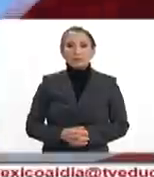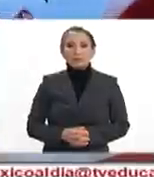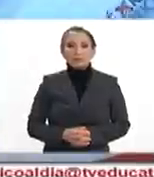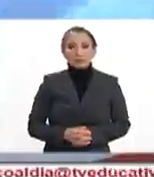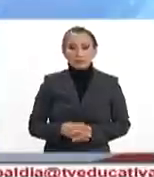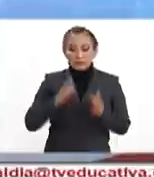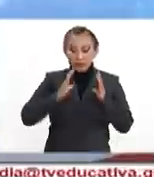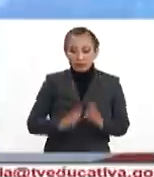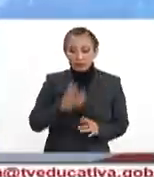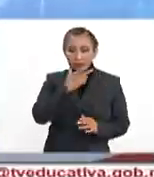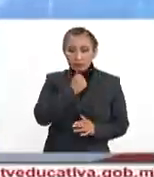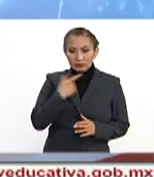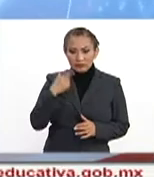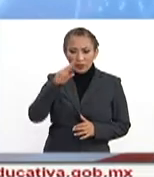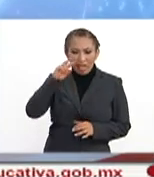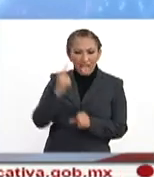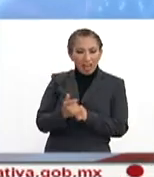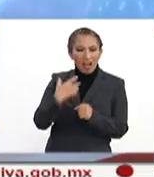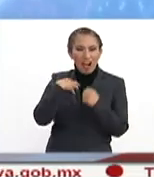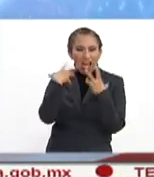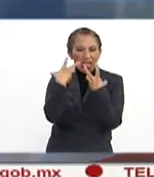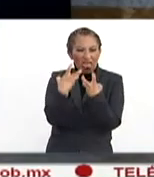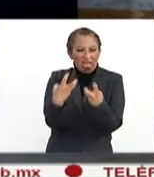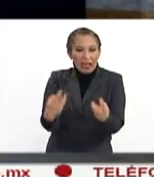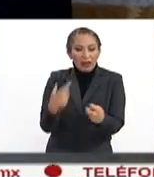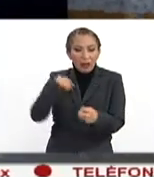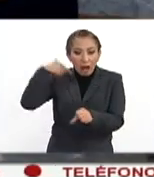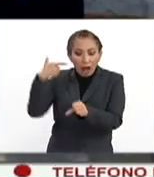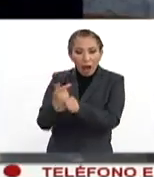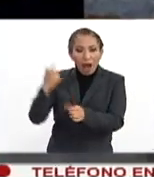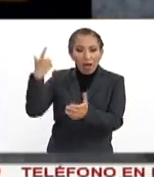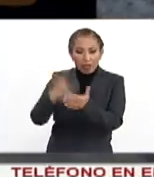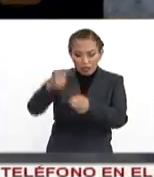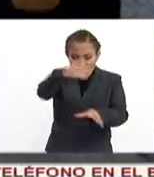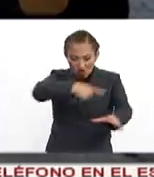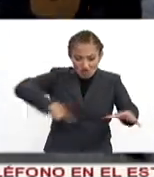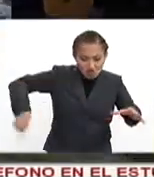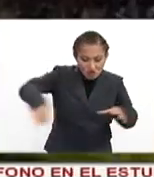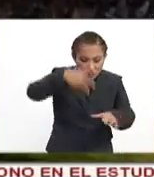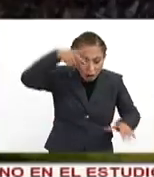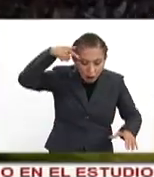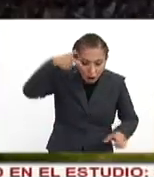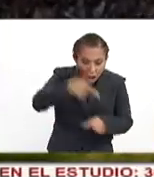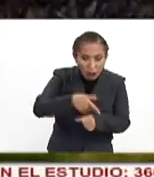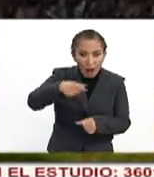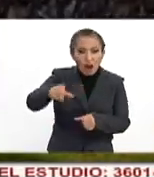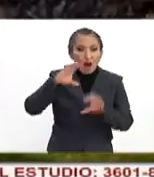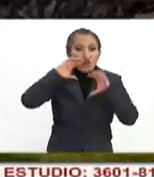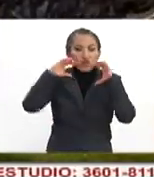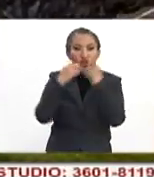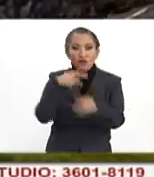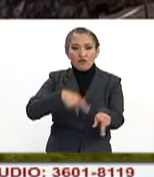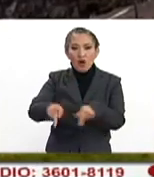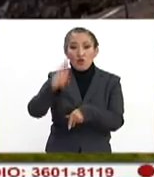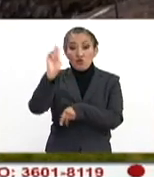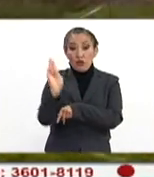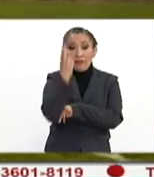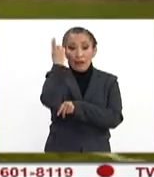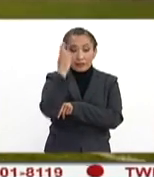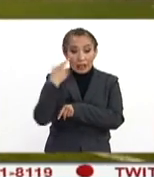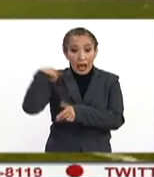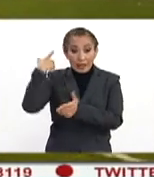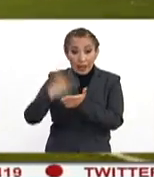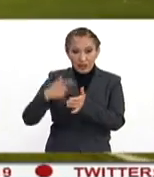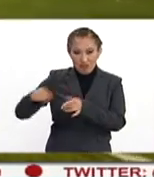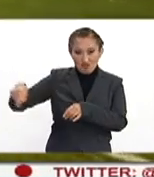El cuerpo de un hombre en avanzado estado de descomposición fue encontrado en la cantera del Club de Fútbol Universidad, es decir,